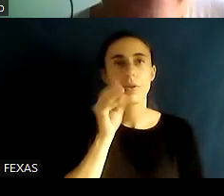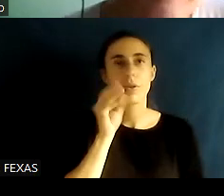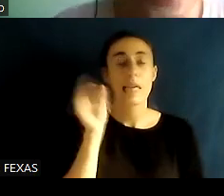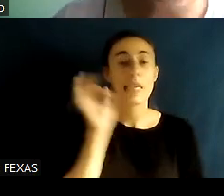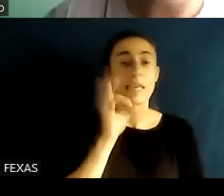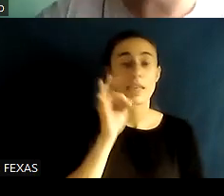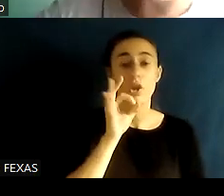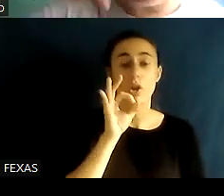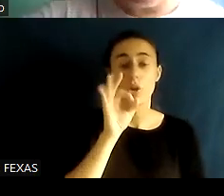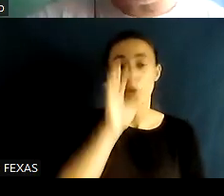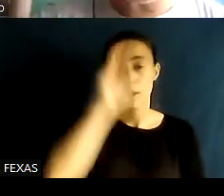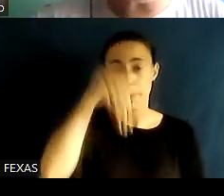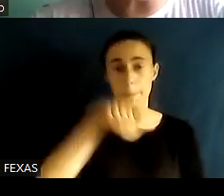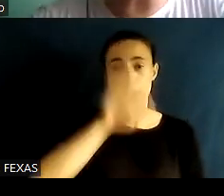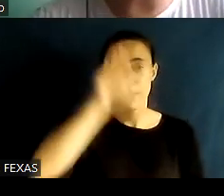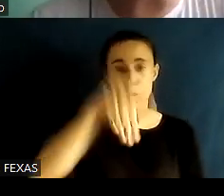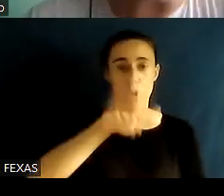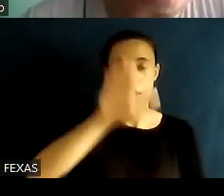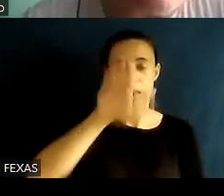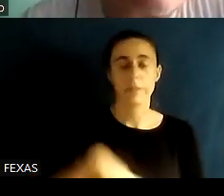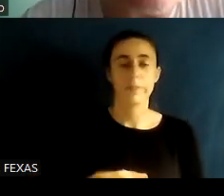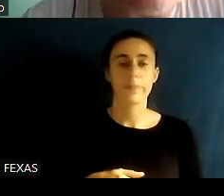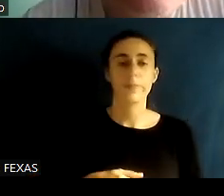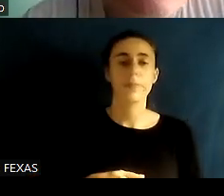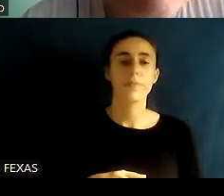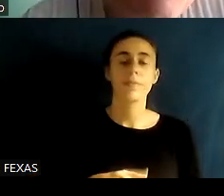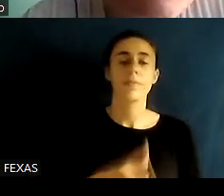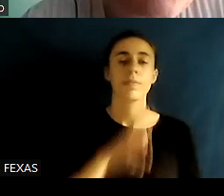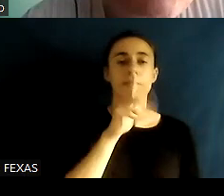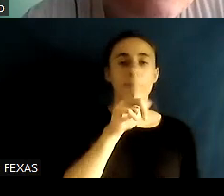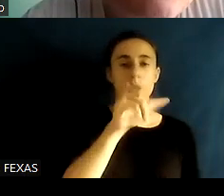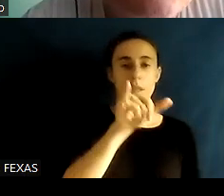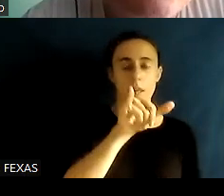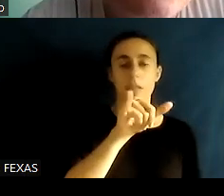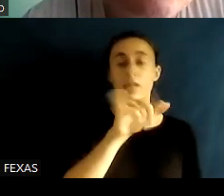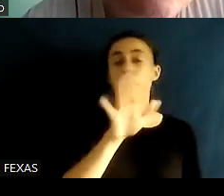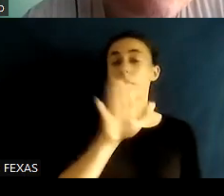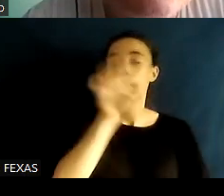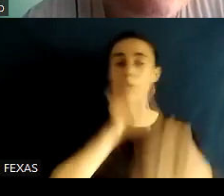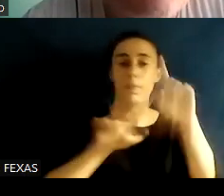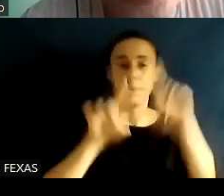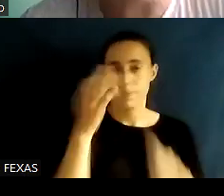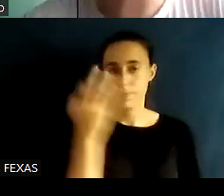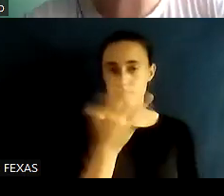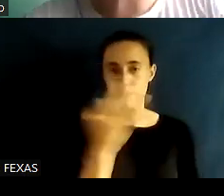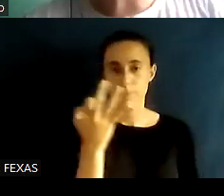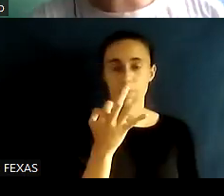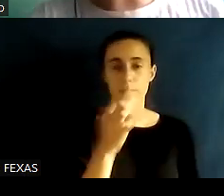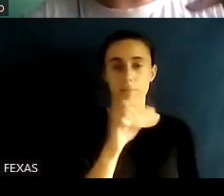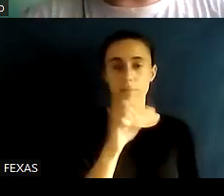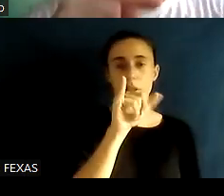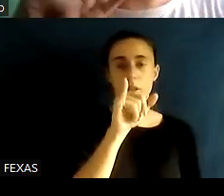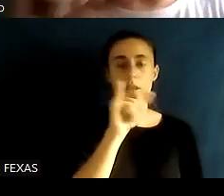bipolar, es decir, del trastorno maníaco depresivo, sería el litio. El problema que tenemos con el litio es que tiene un margen terapéutico